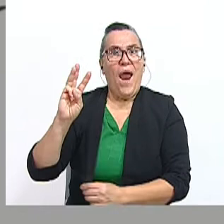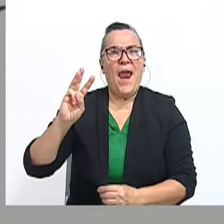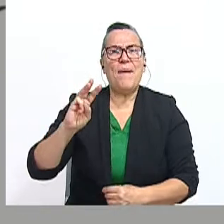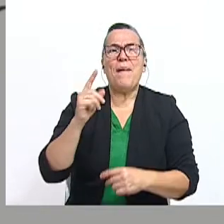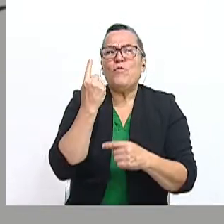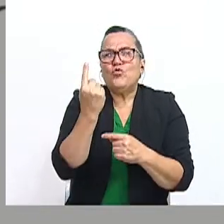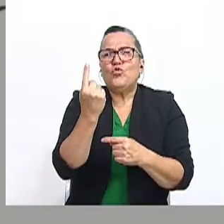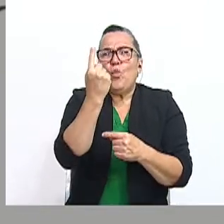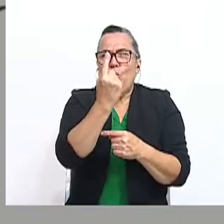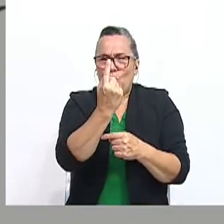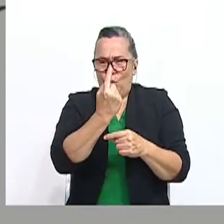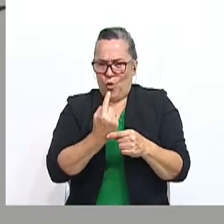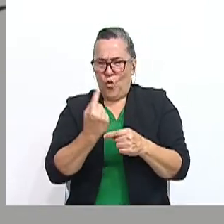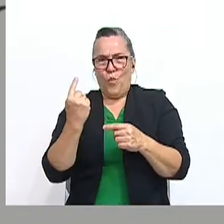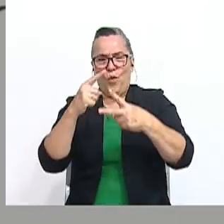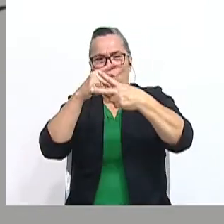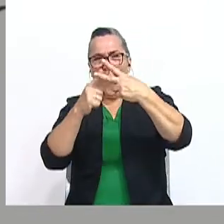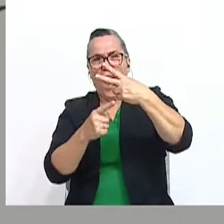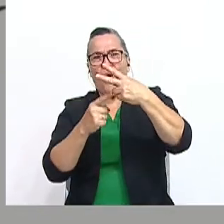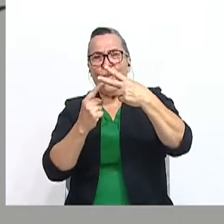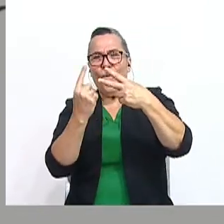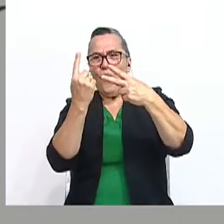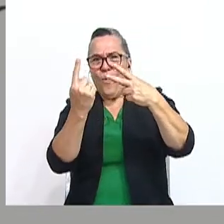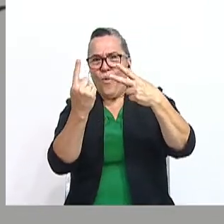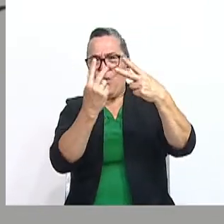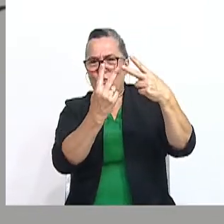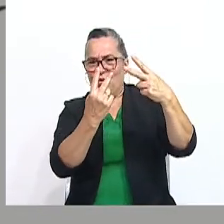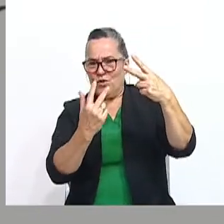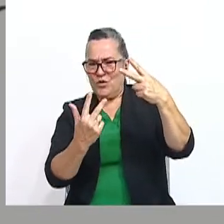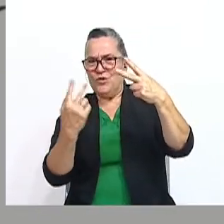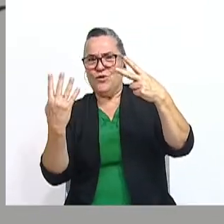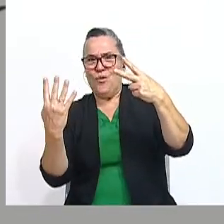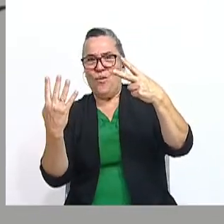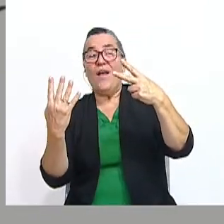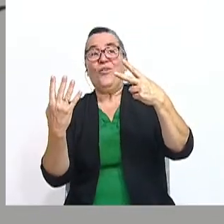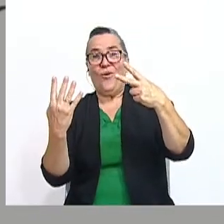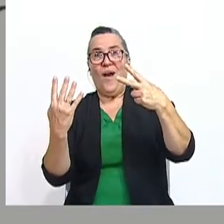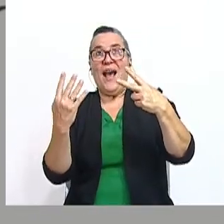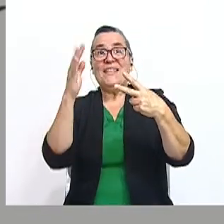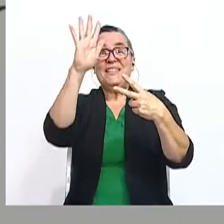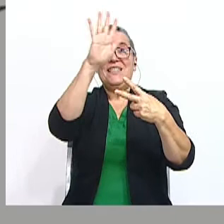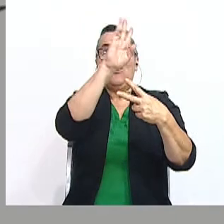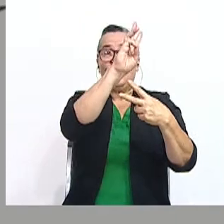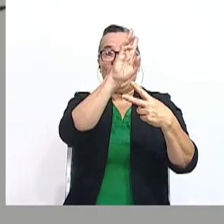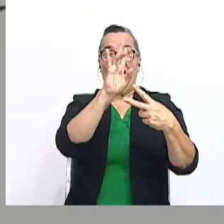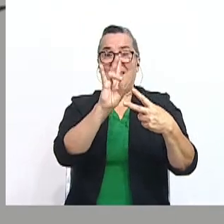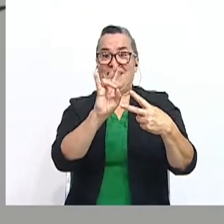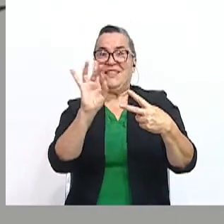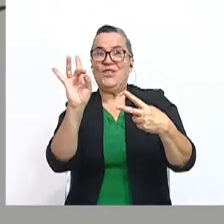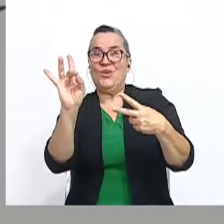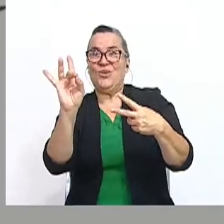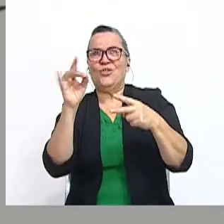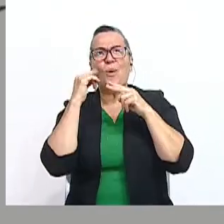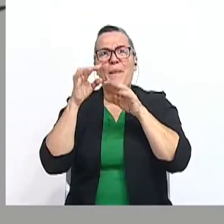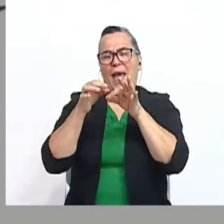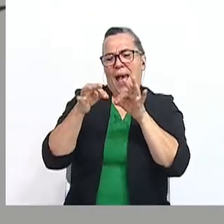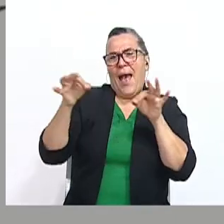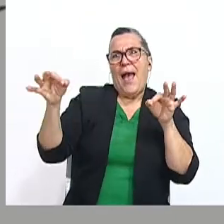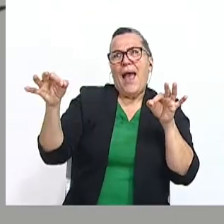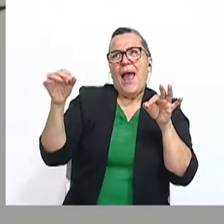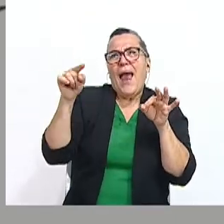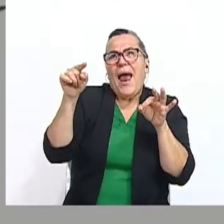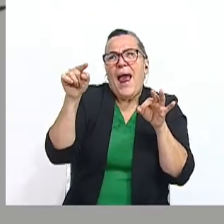por ángulo para que ustedes lo disfruten tanto como yo. Entonces, vean cómo va lo que es el ángulo 1, la medida del ángulo 1 viene